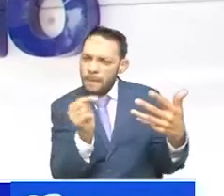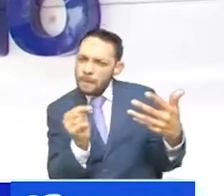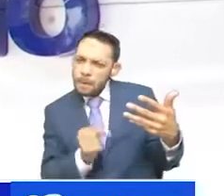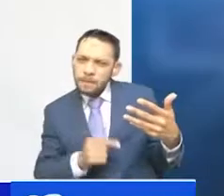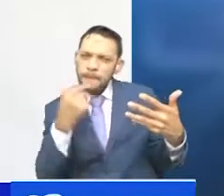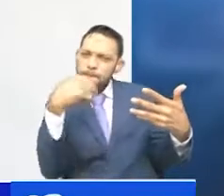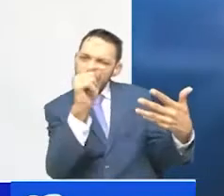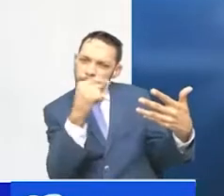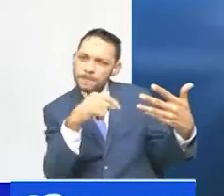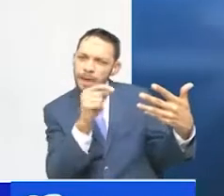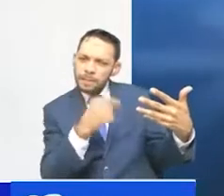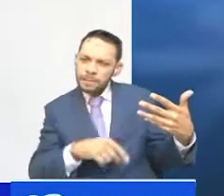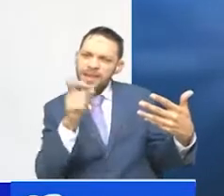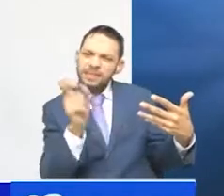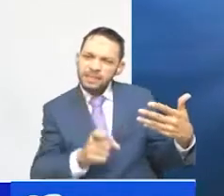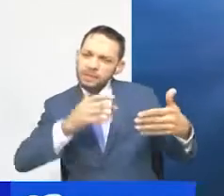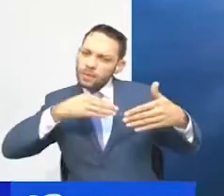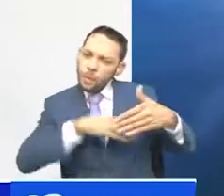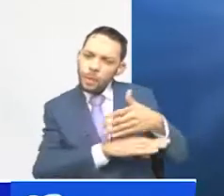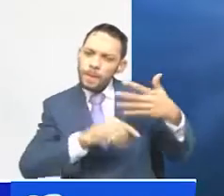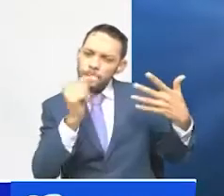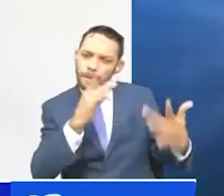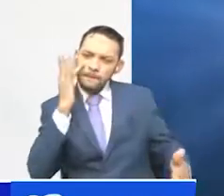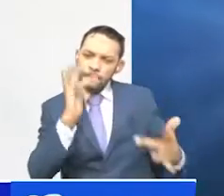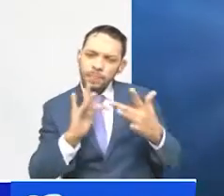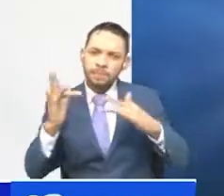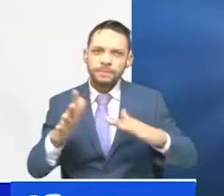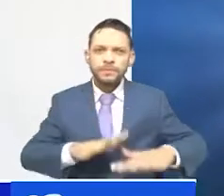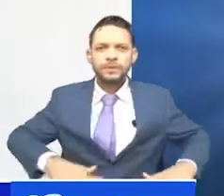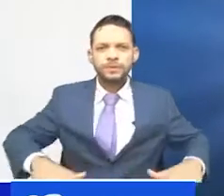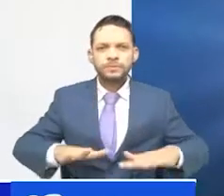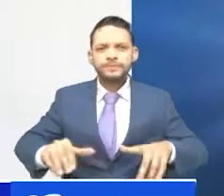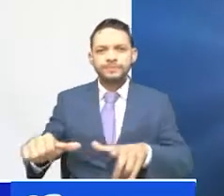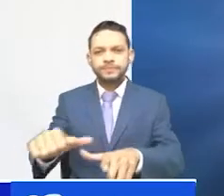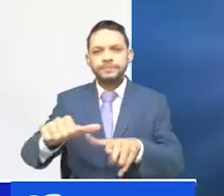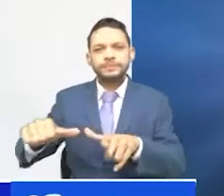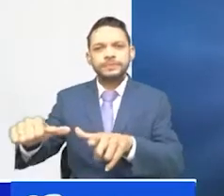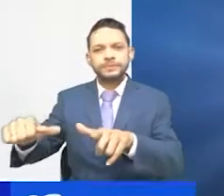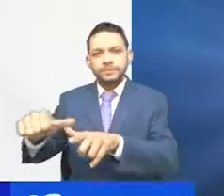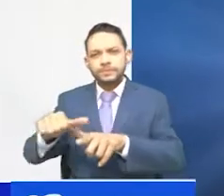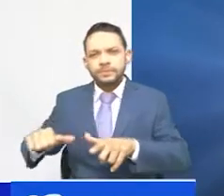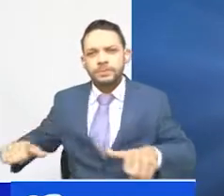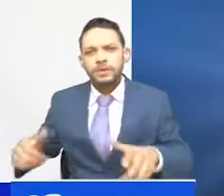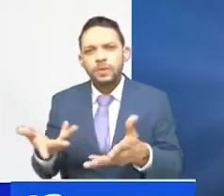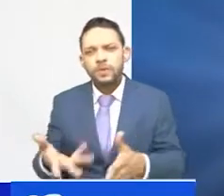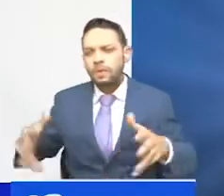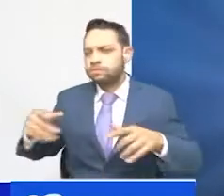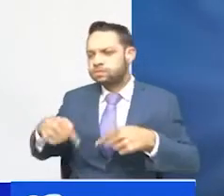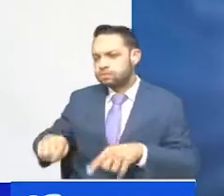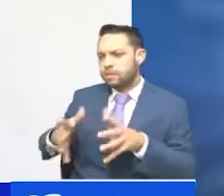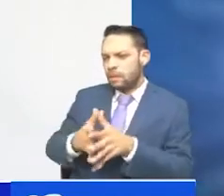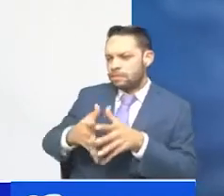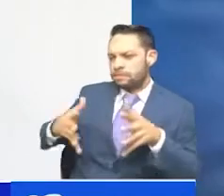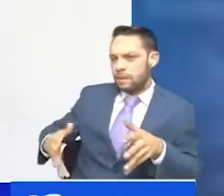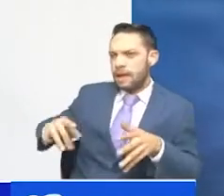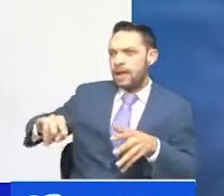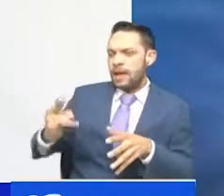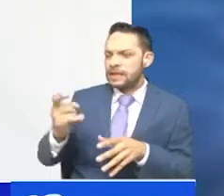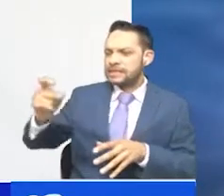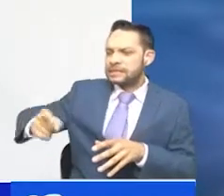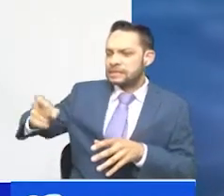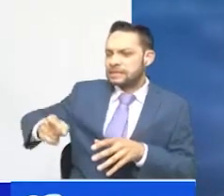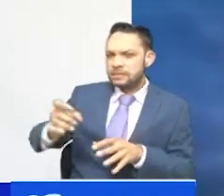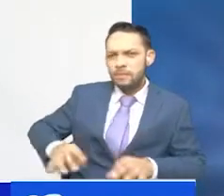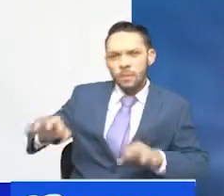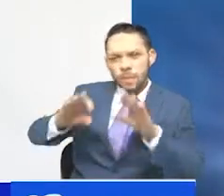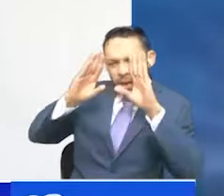eléctricas. Determinar cada una de las áreas que pueden ser utilizadas como un área de expansión en caso de una necesidad de